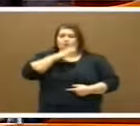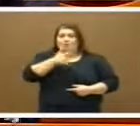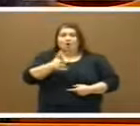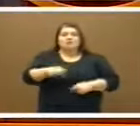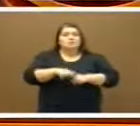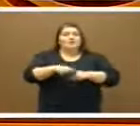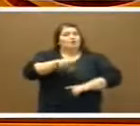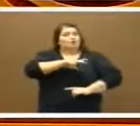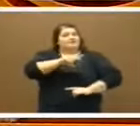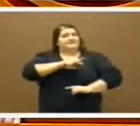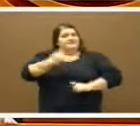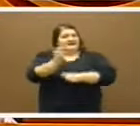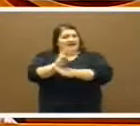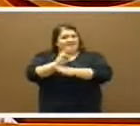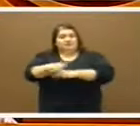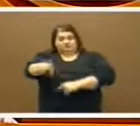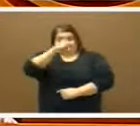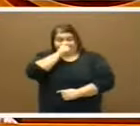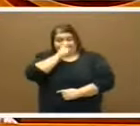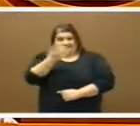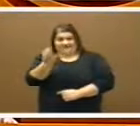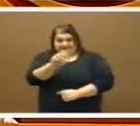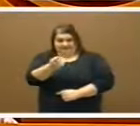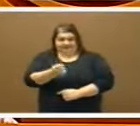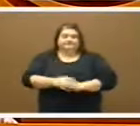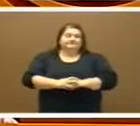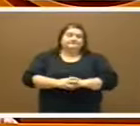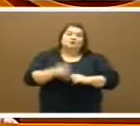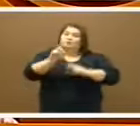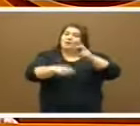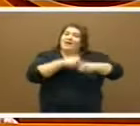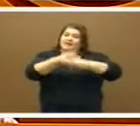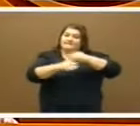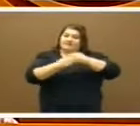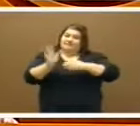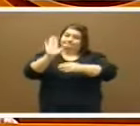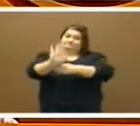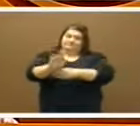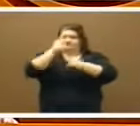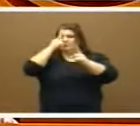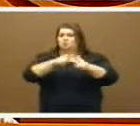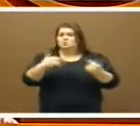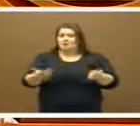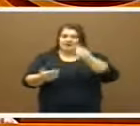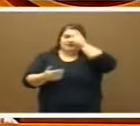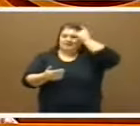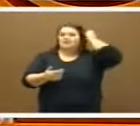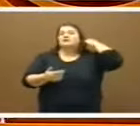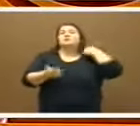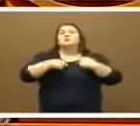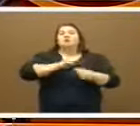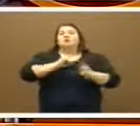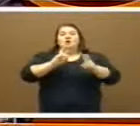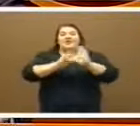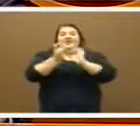parlamentaria. Tengo que recordarlo. En cuanto a la enmienda que usted presenta para evitar que se responda solidariamente